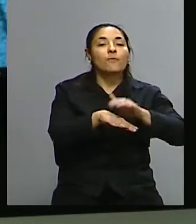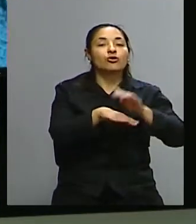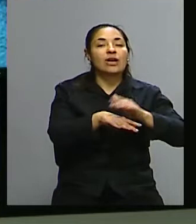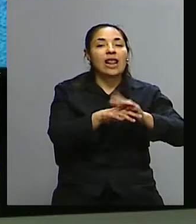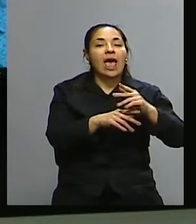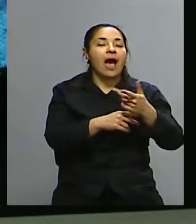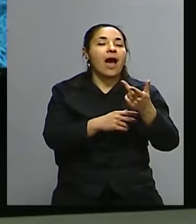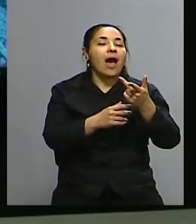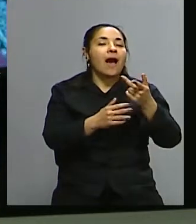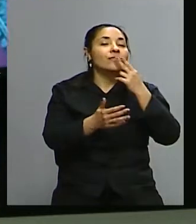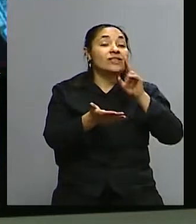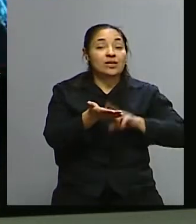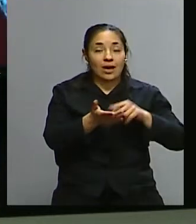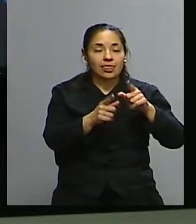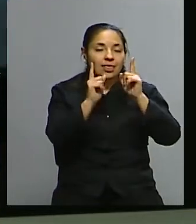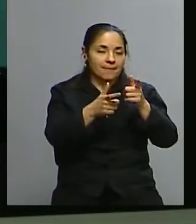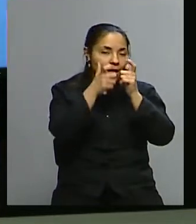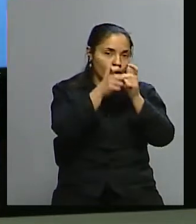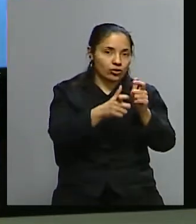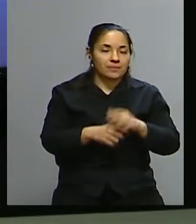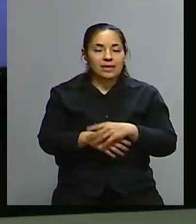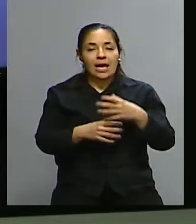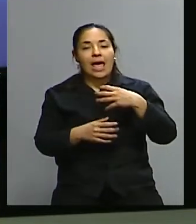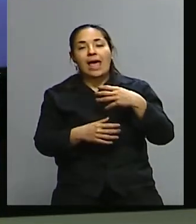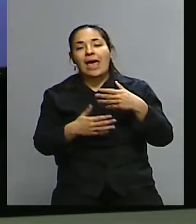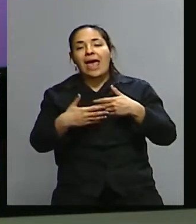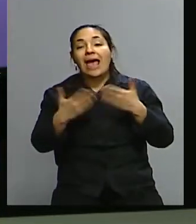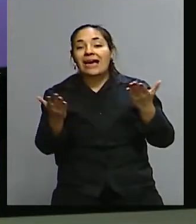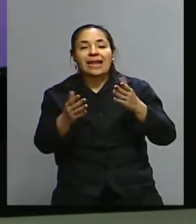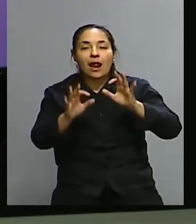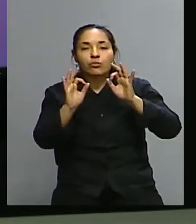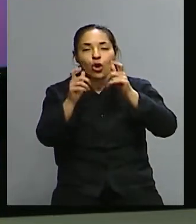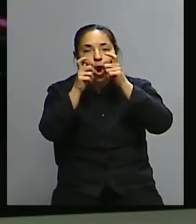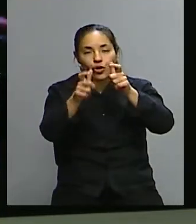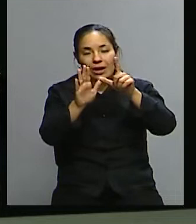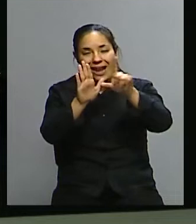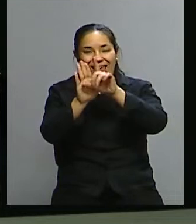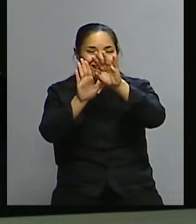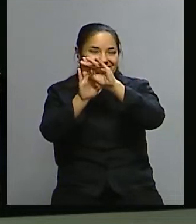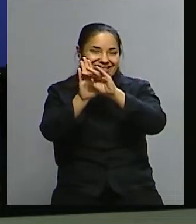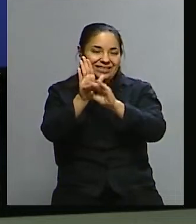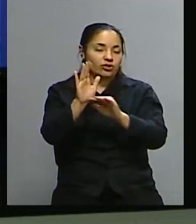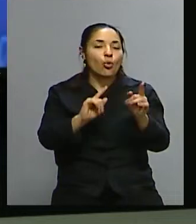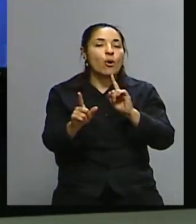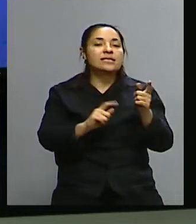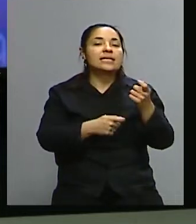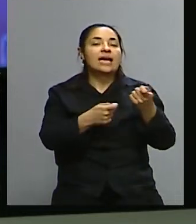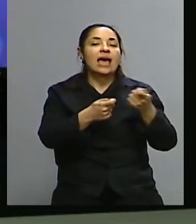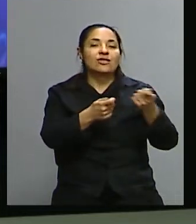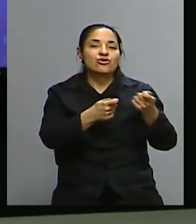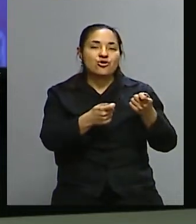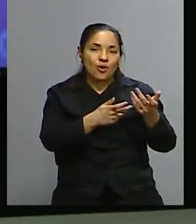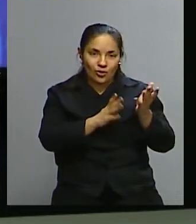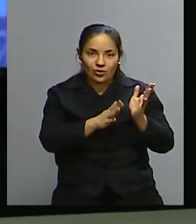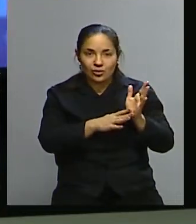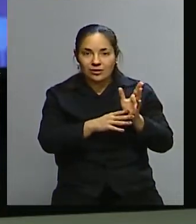Cuentas también controla esas metas, pero en general se controla lo que establece la norma legal, no la gestión librada, digamos, que no